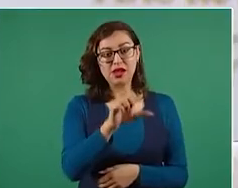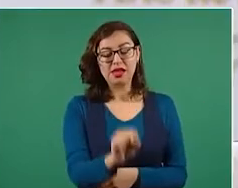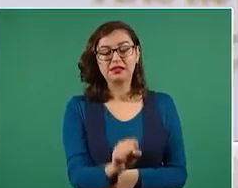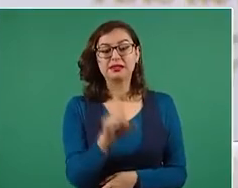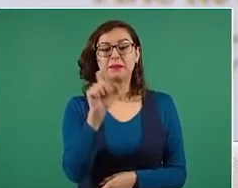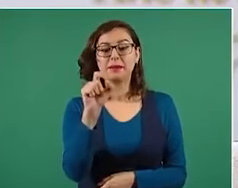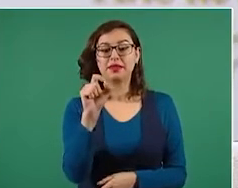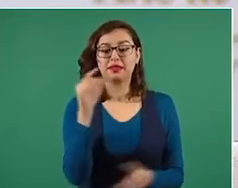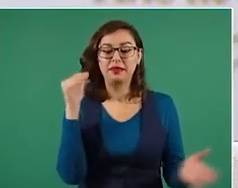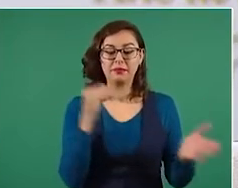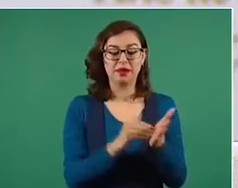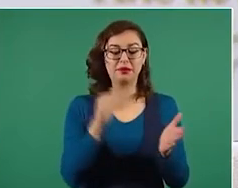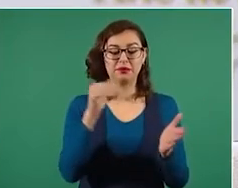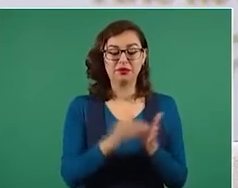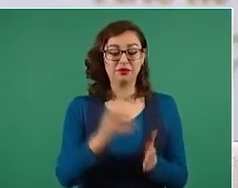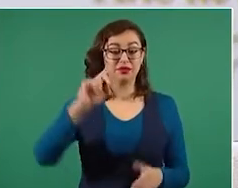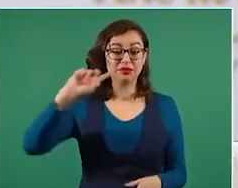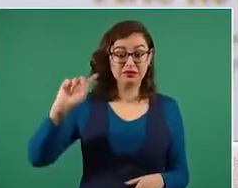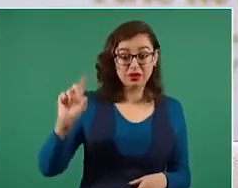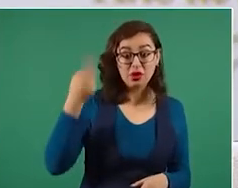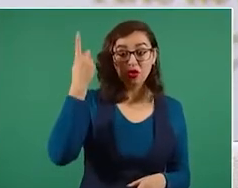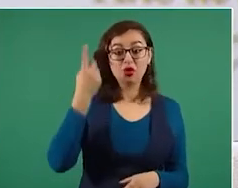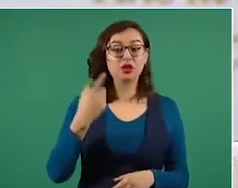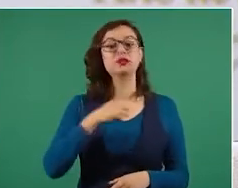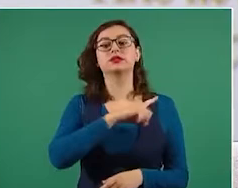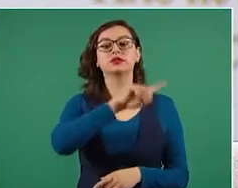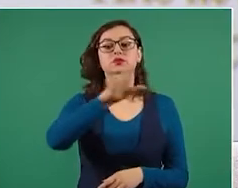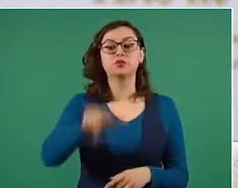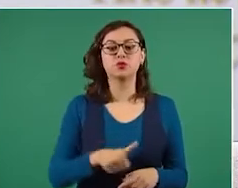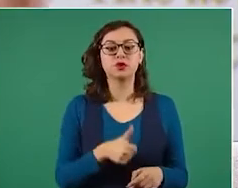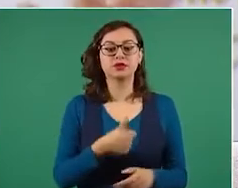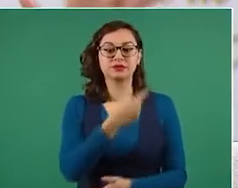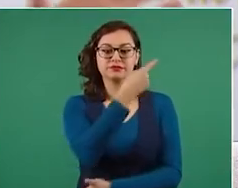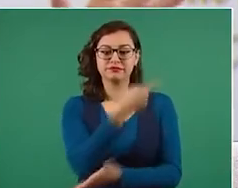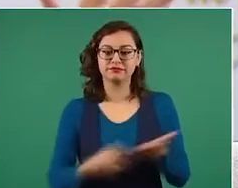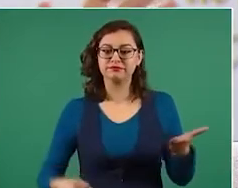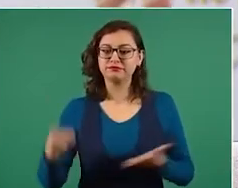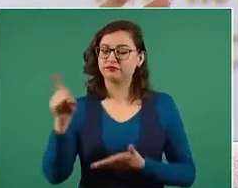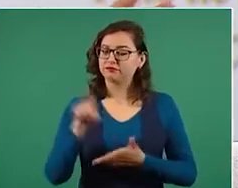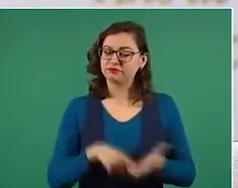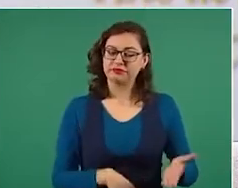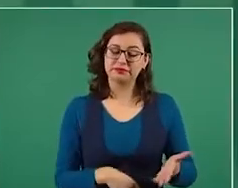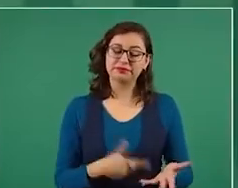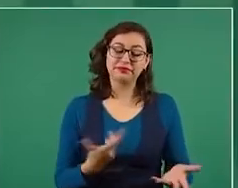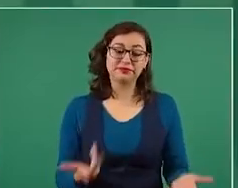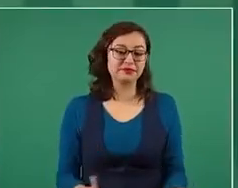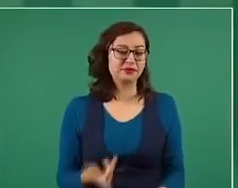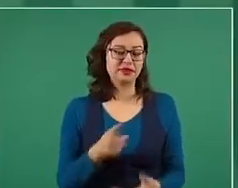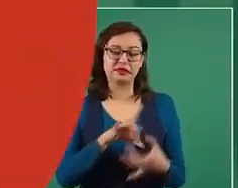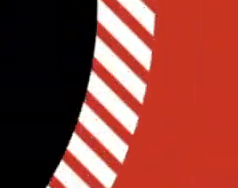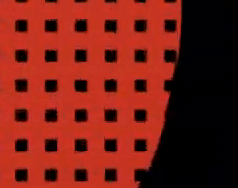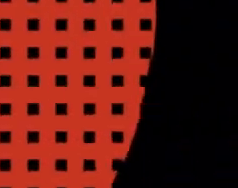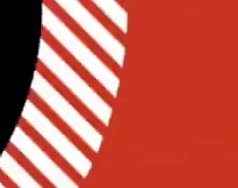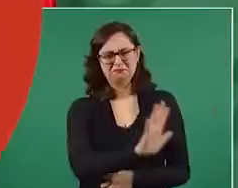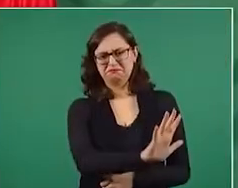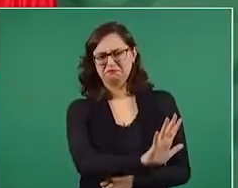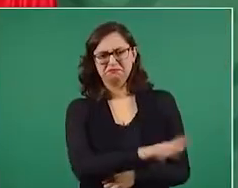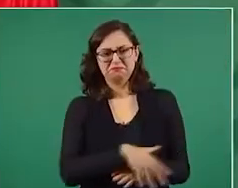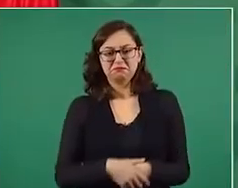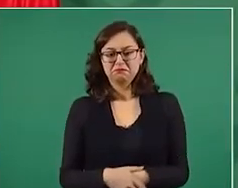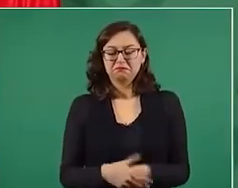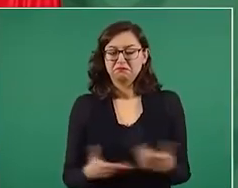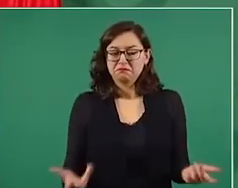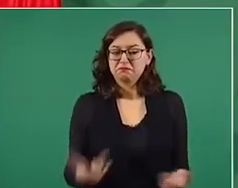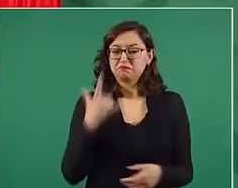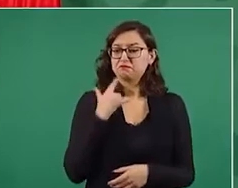de dólares, que luego lo tuvieron que cancelar. Era la empresa favorita. No tiene nada